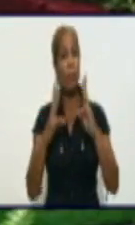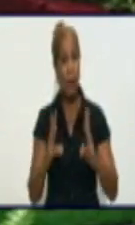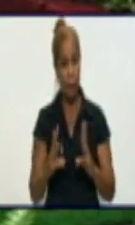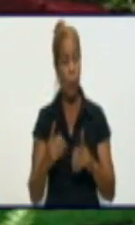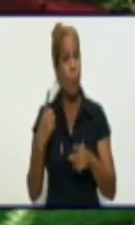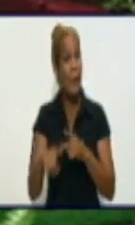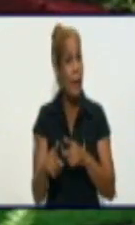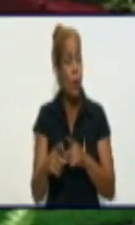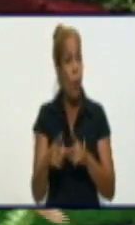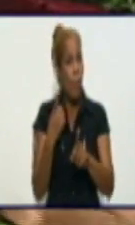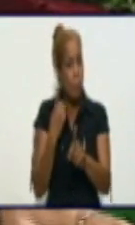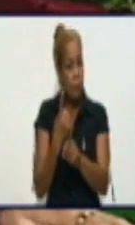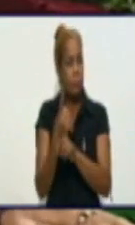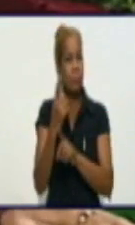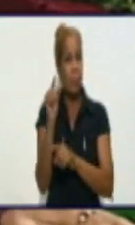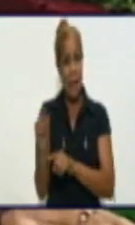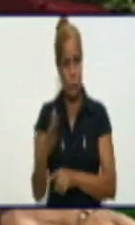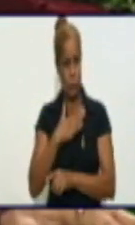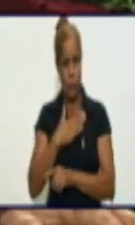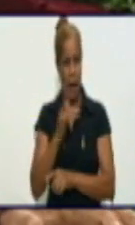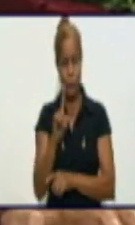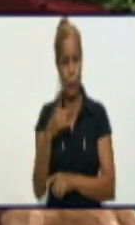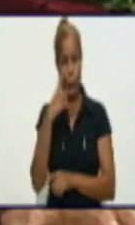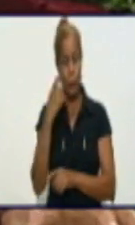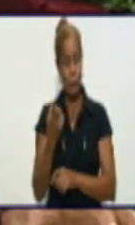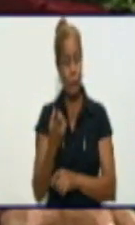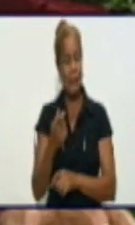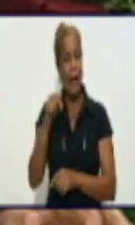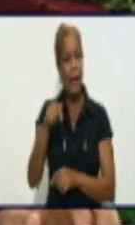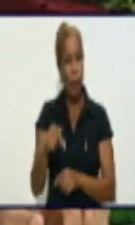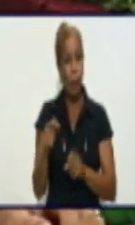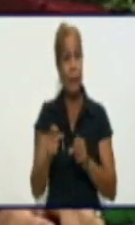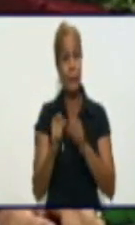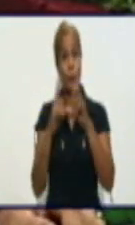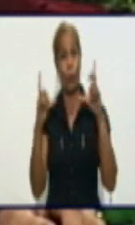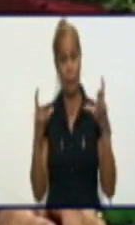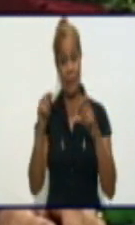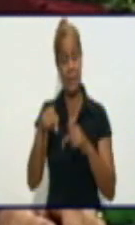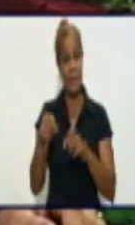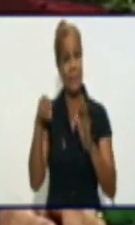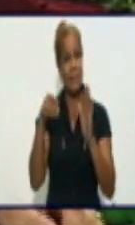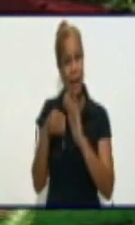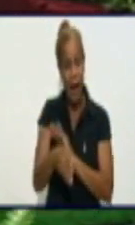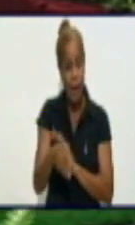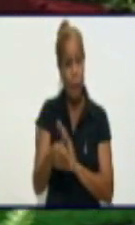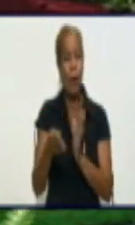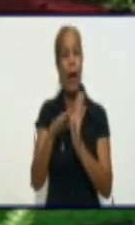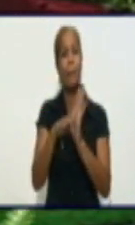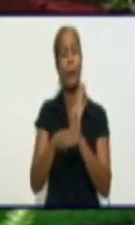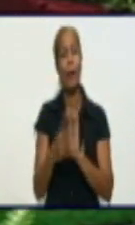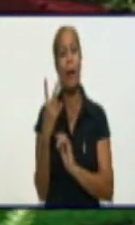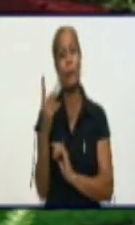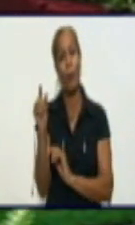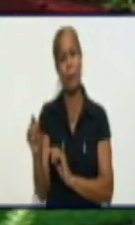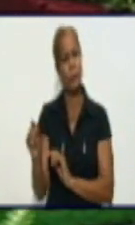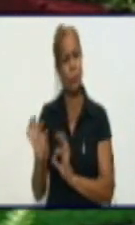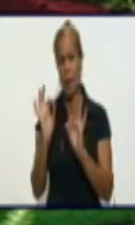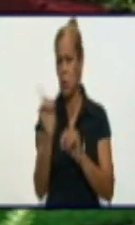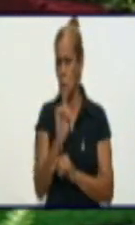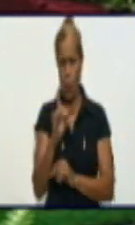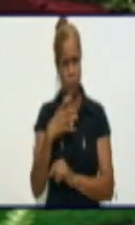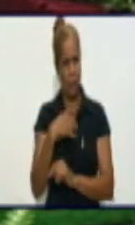Hacerlos personalmente, lo acabo de hacer en este minuto que ni siquiera se han presentado, pero les doy las buenas tardes y la bienvenida a dos personajes que no son habituales en